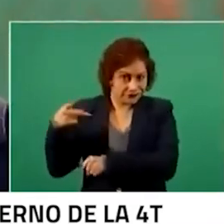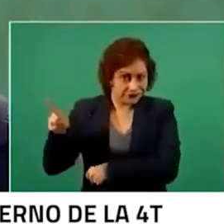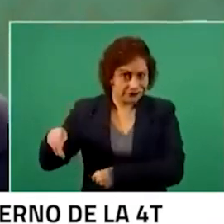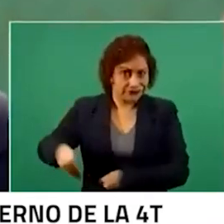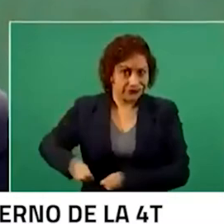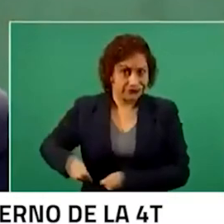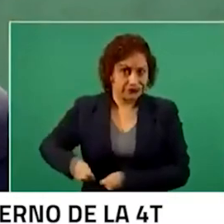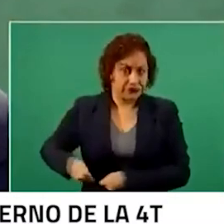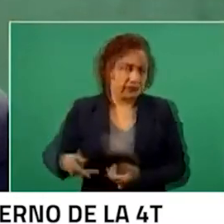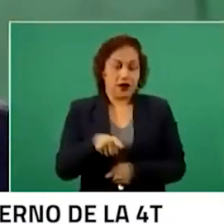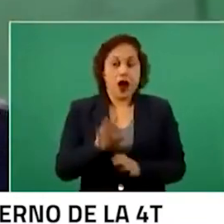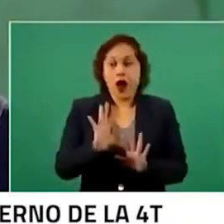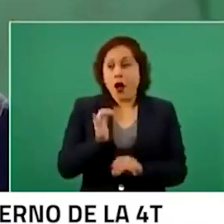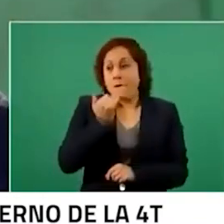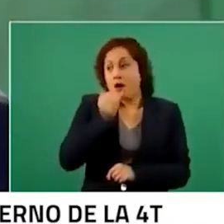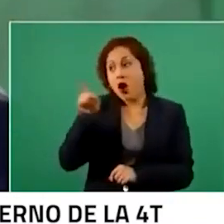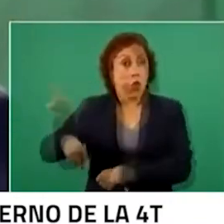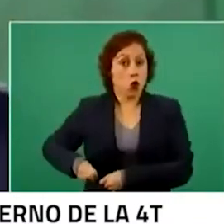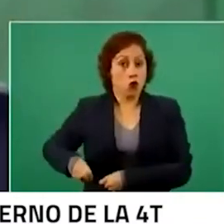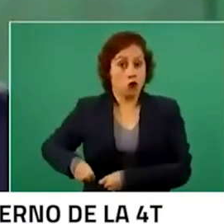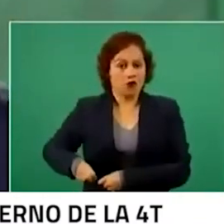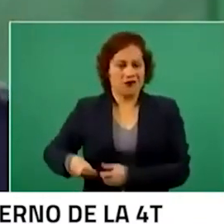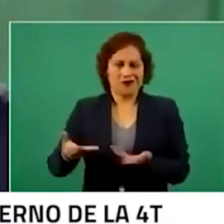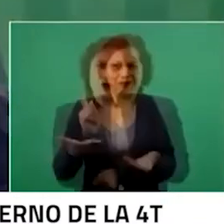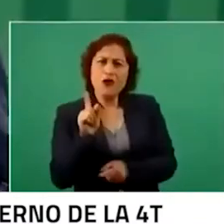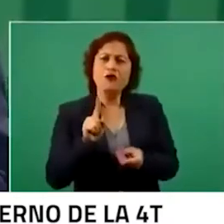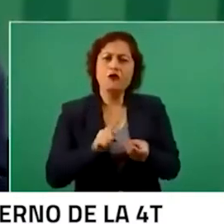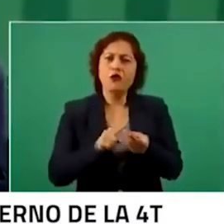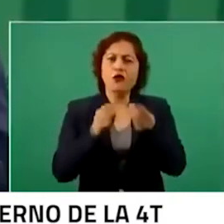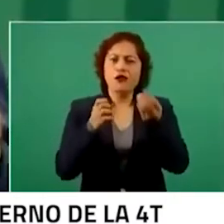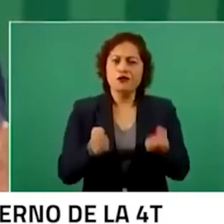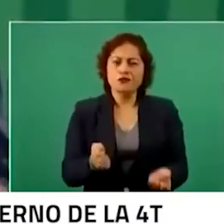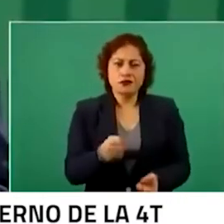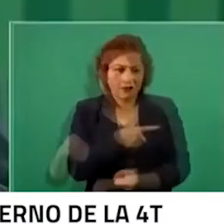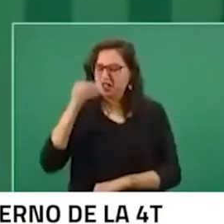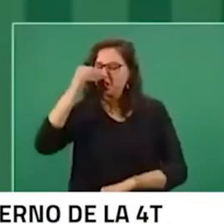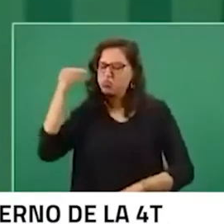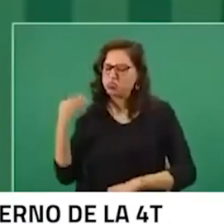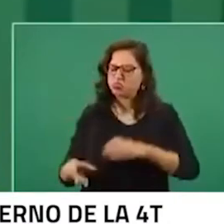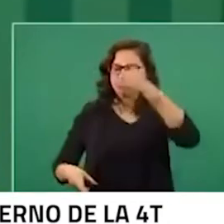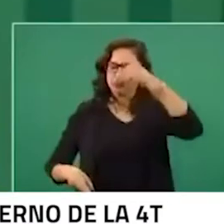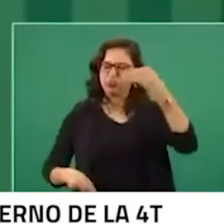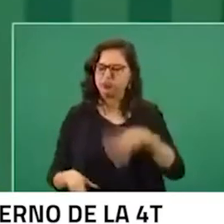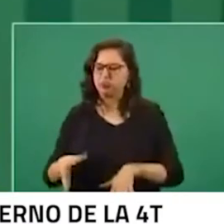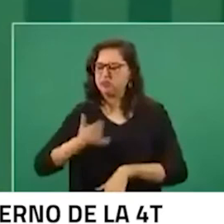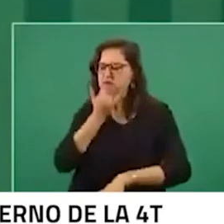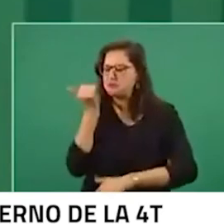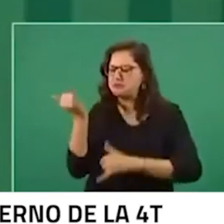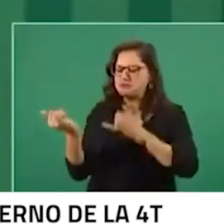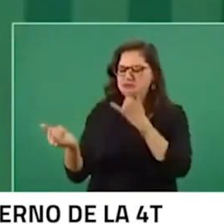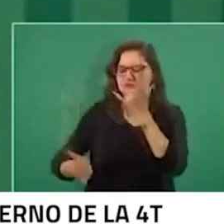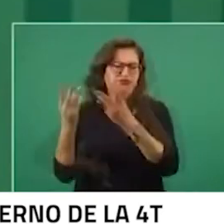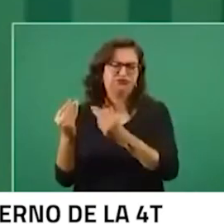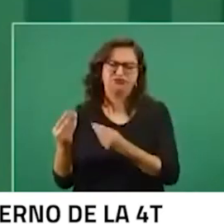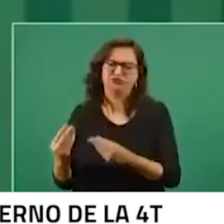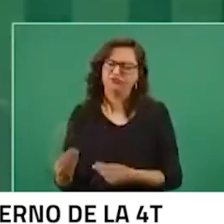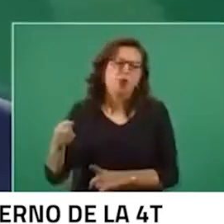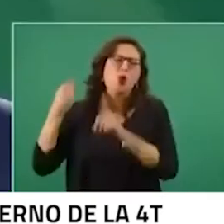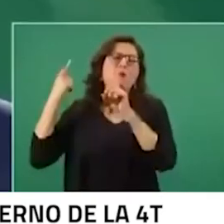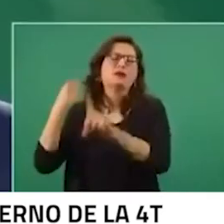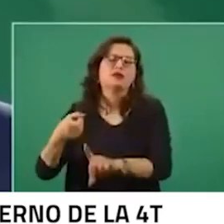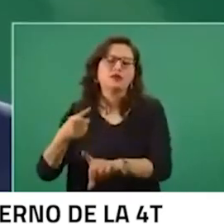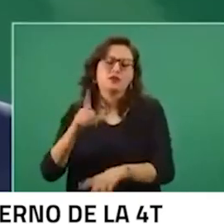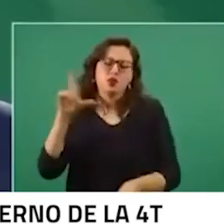pudieron constatar revisada la información era para golpearlos bueno